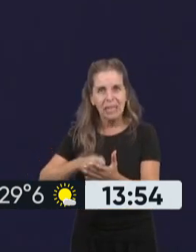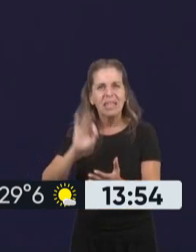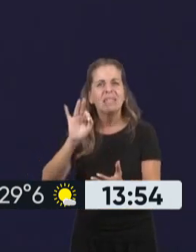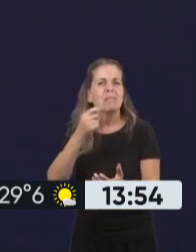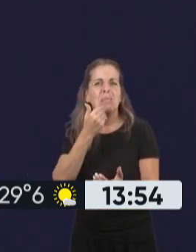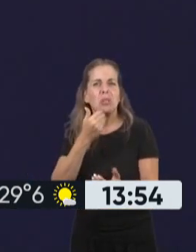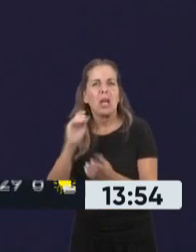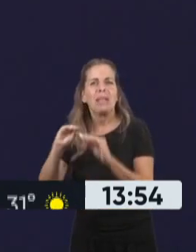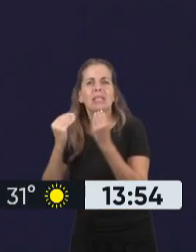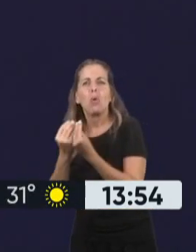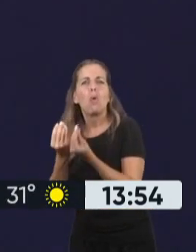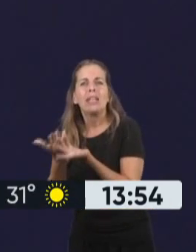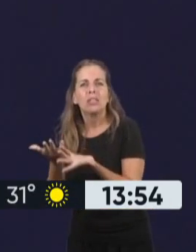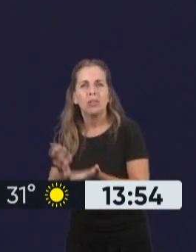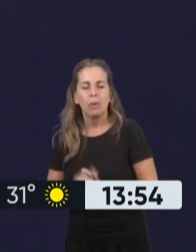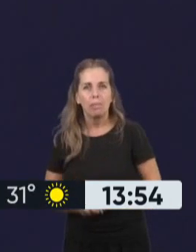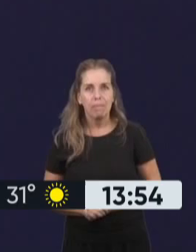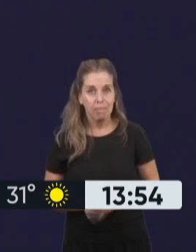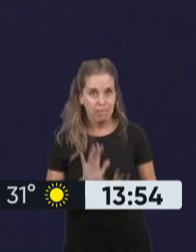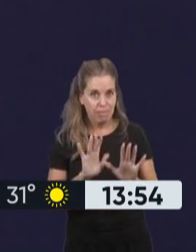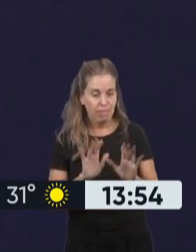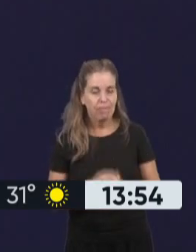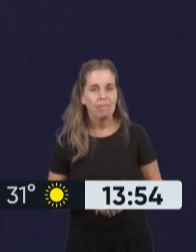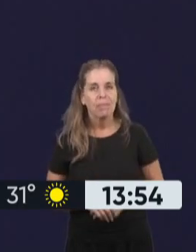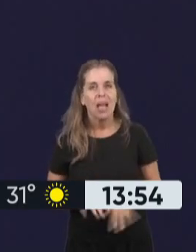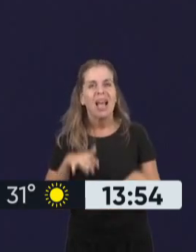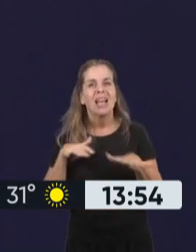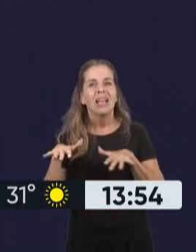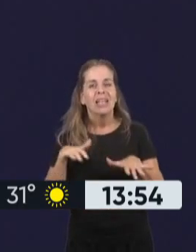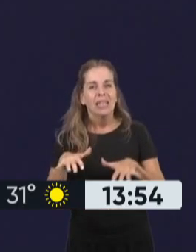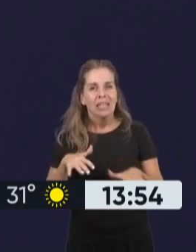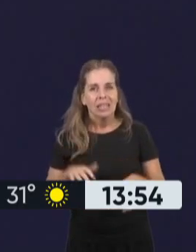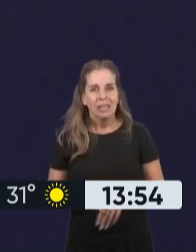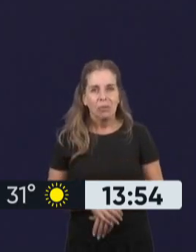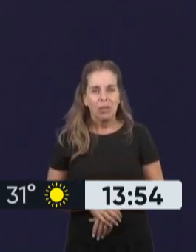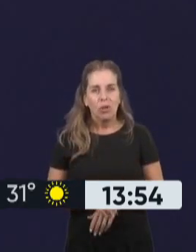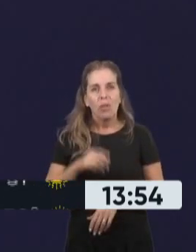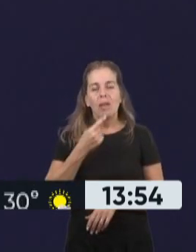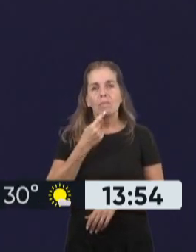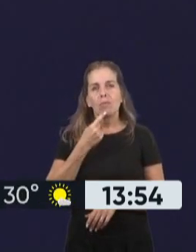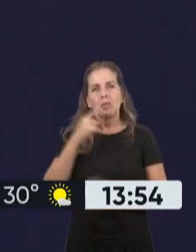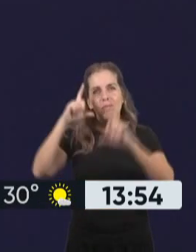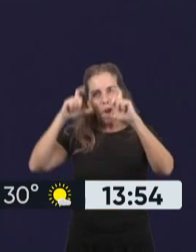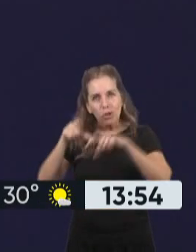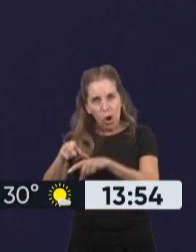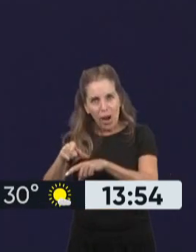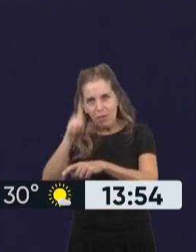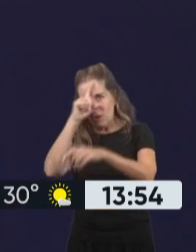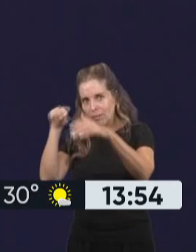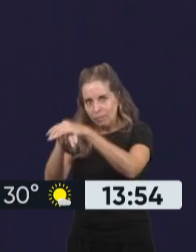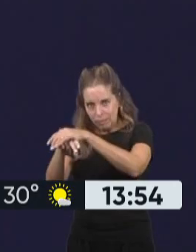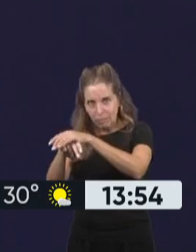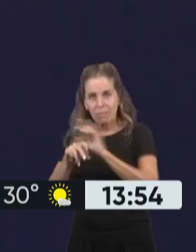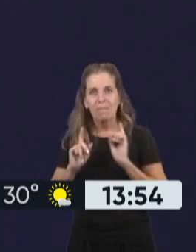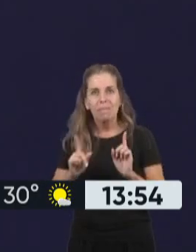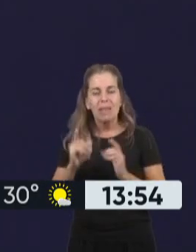Bueno, en principio la situación de Grillo, quien la